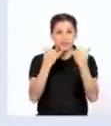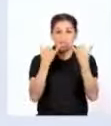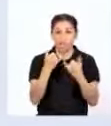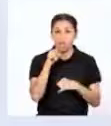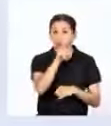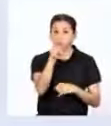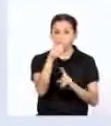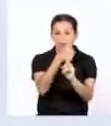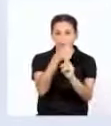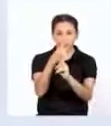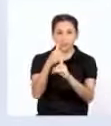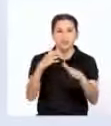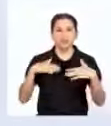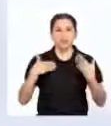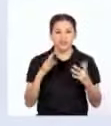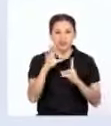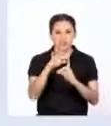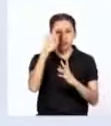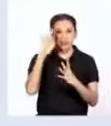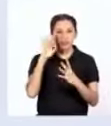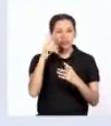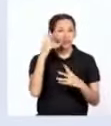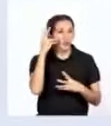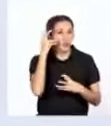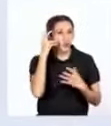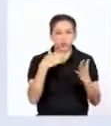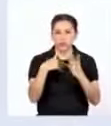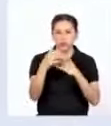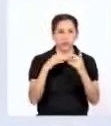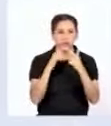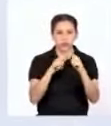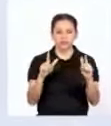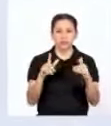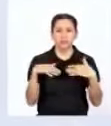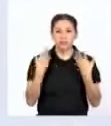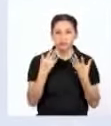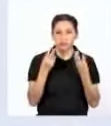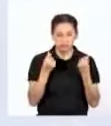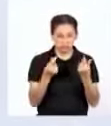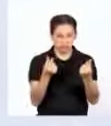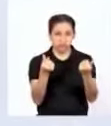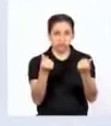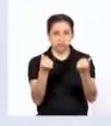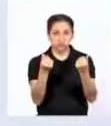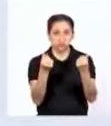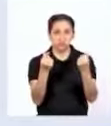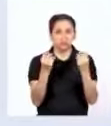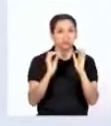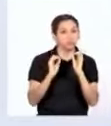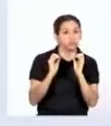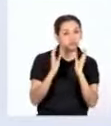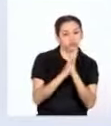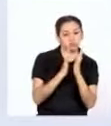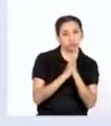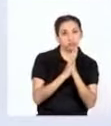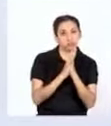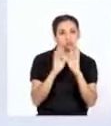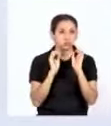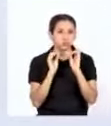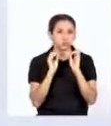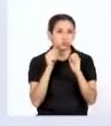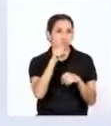Muy bien, ahora ustedes mismos pueden escoger el sonido que quieran crear. Puede ser un chasquido, un